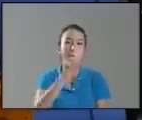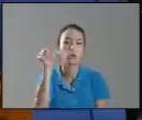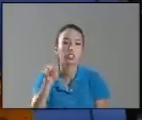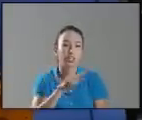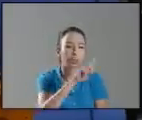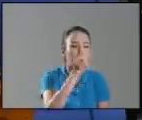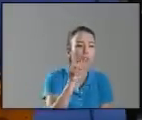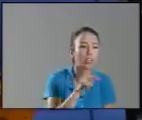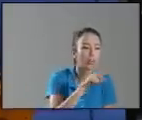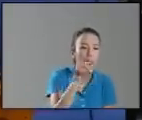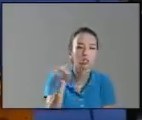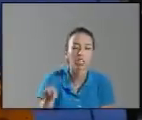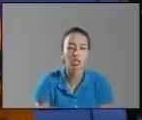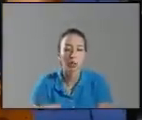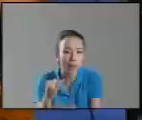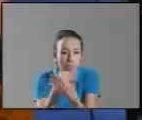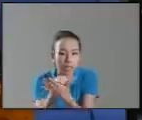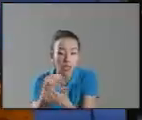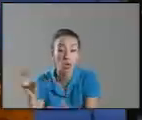morbosos,